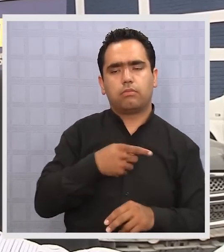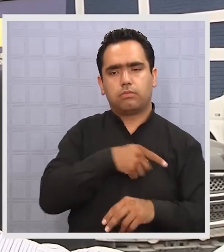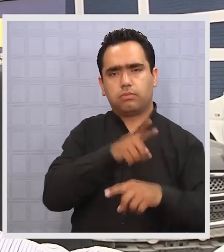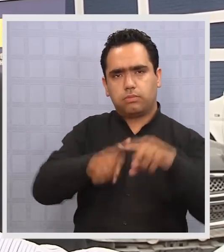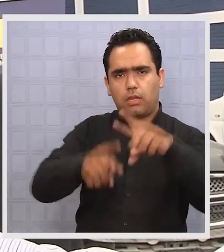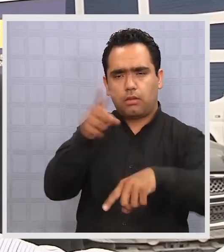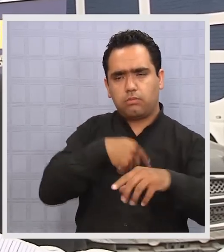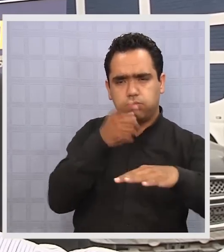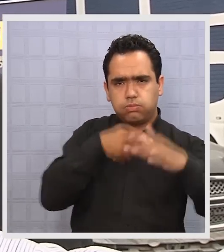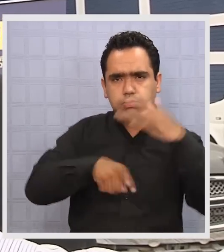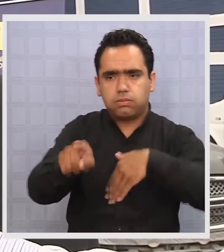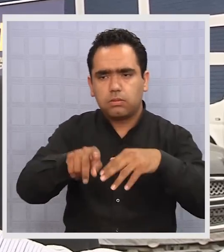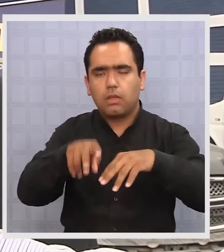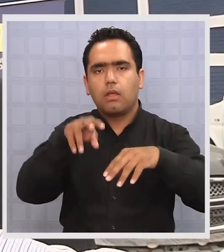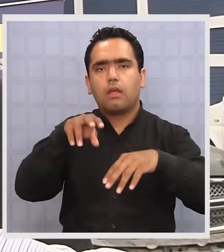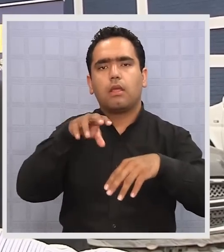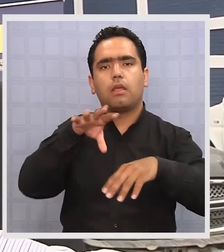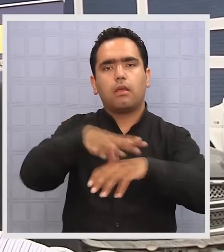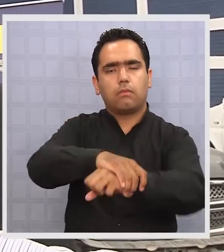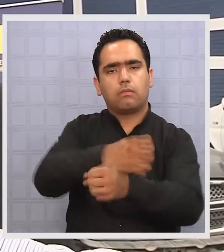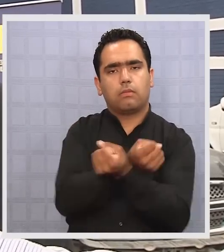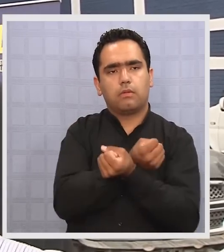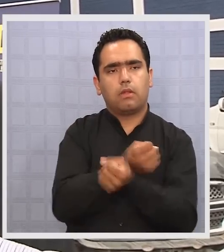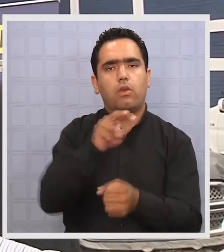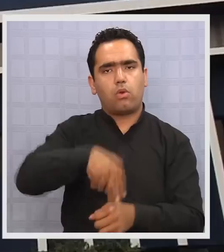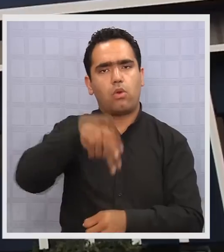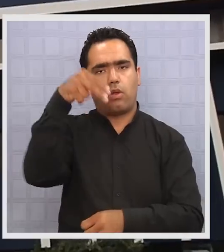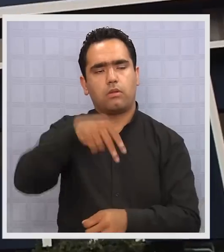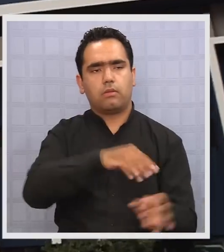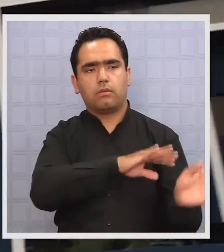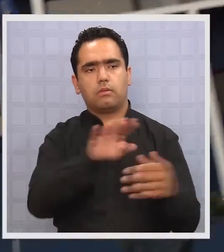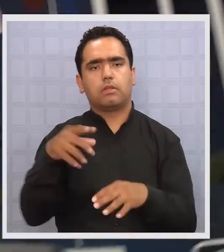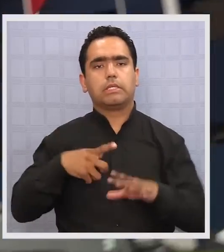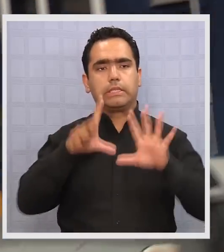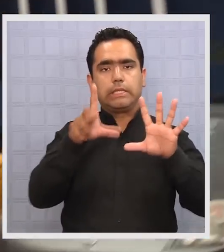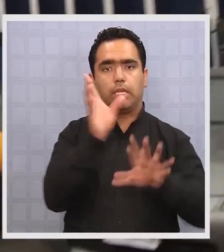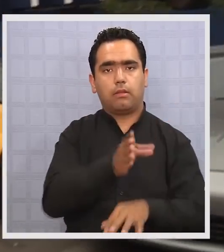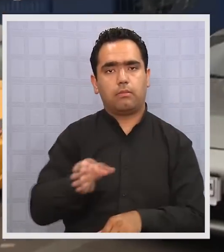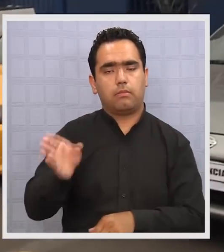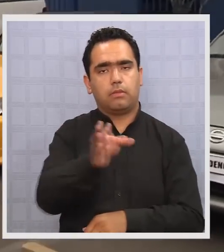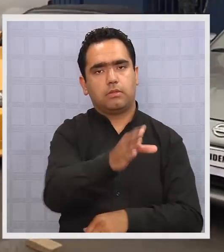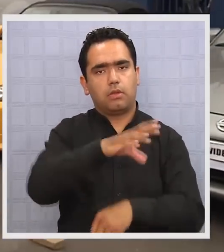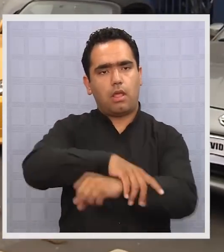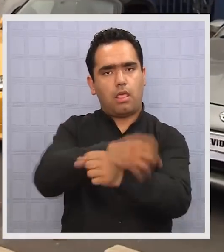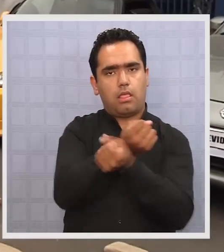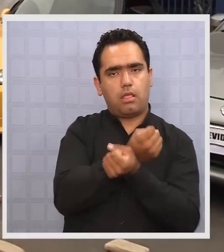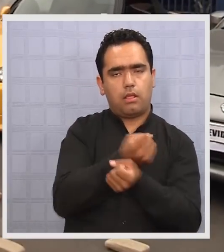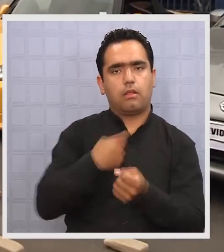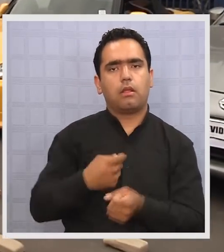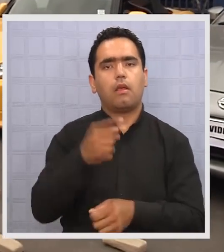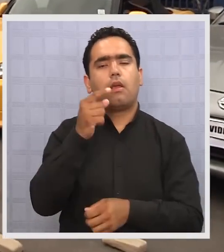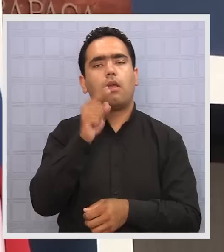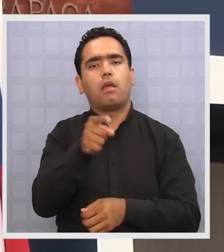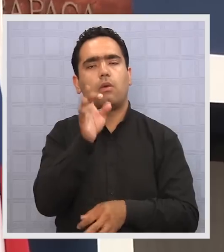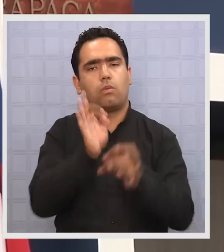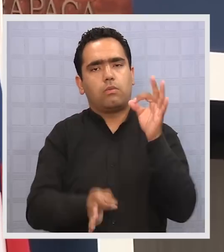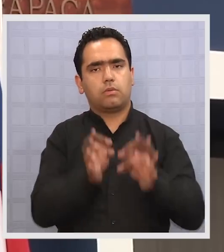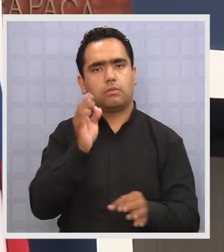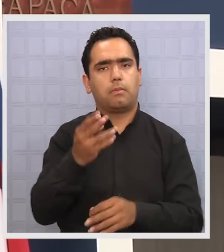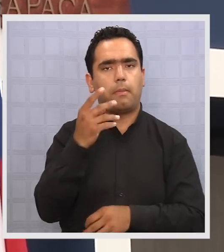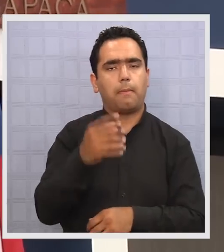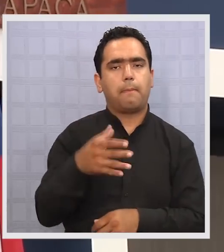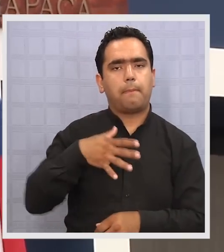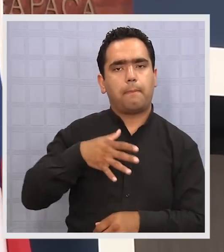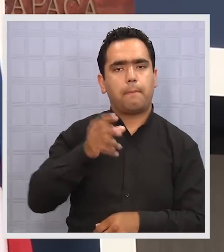despliegue territorial de importancia, la colaboración de unidades antinarcóticos del Norte Grande. Los 7 detenidos en este operativo serán formalizados este miércoles